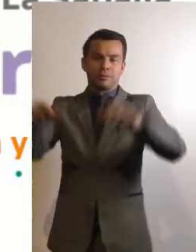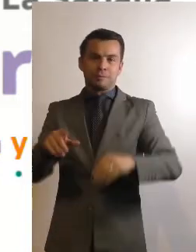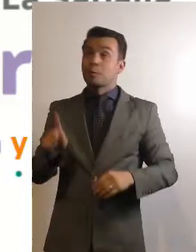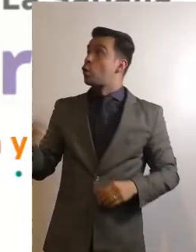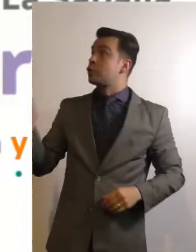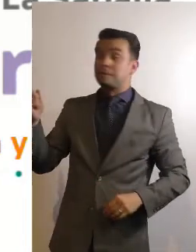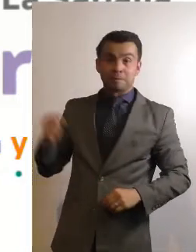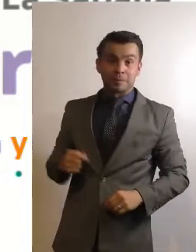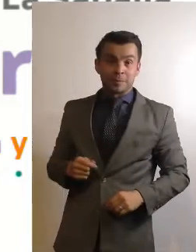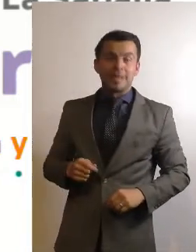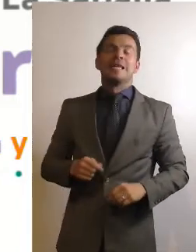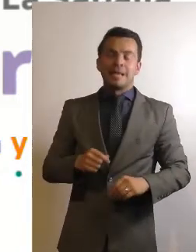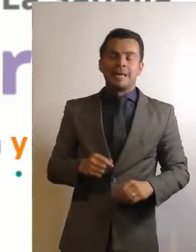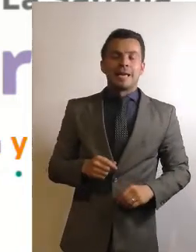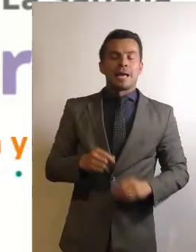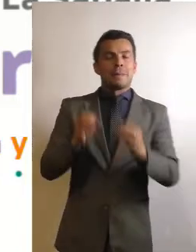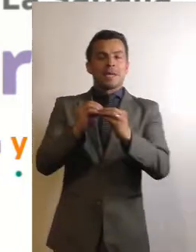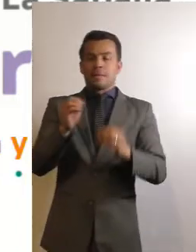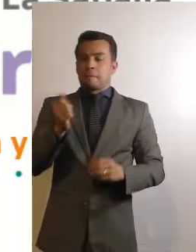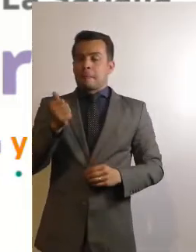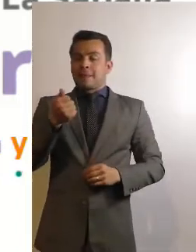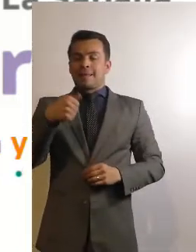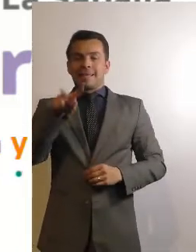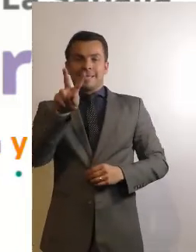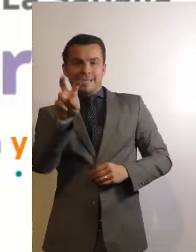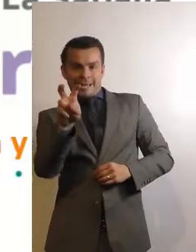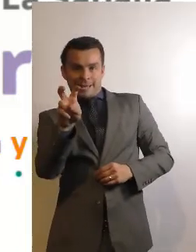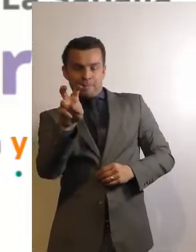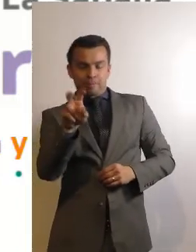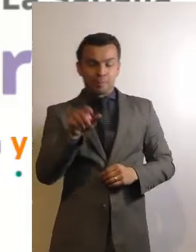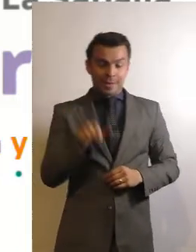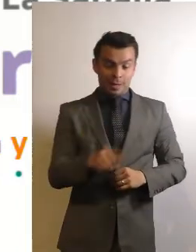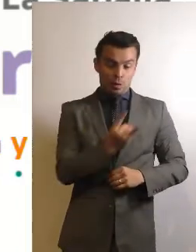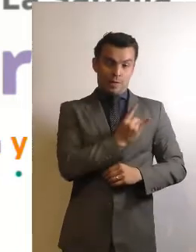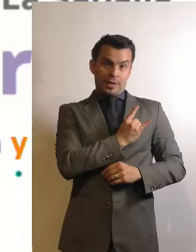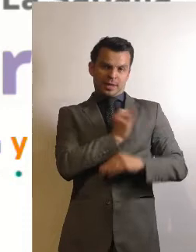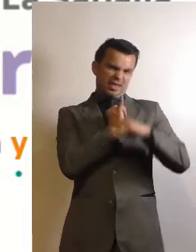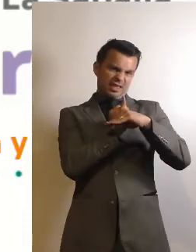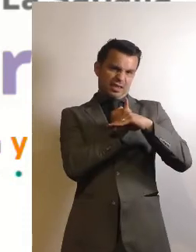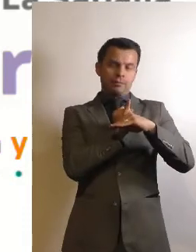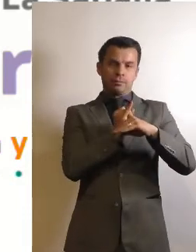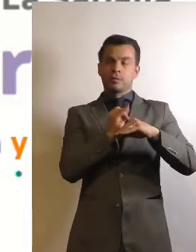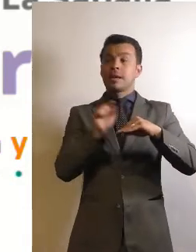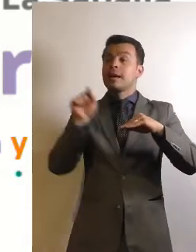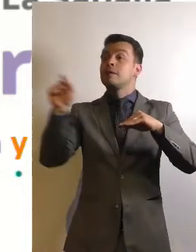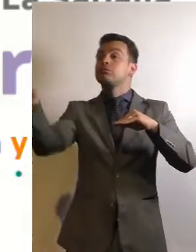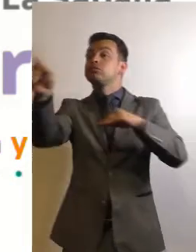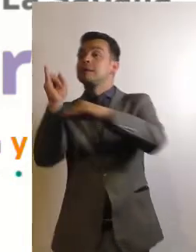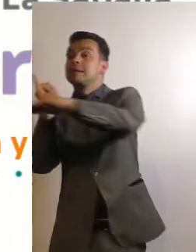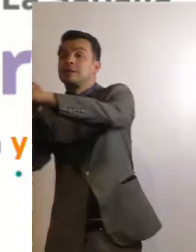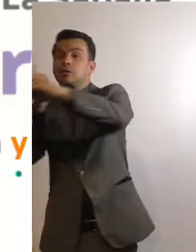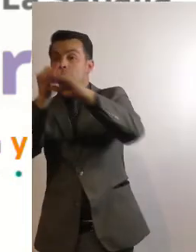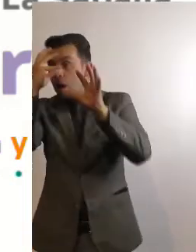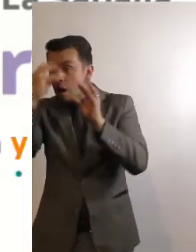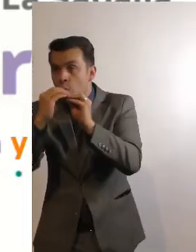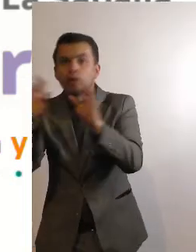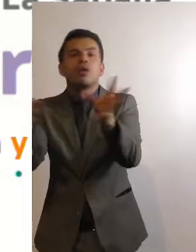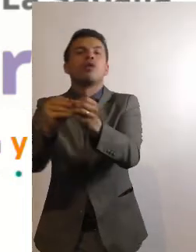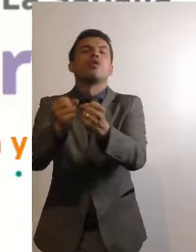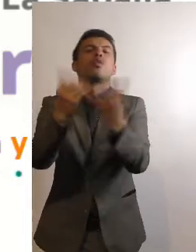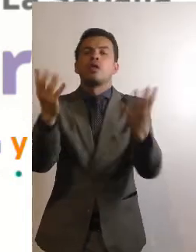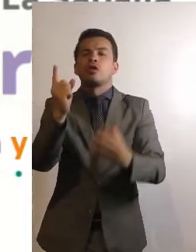Y 17 acuerdos interinstitucionales para producción editorial con